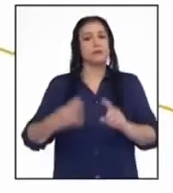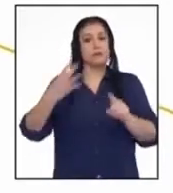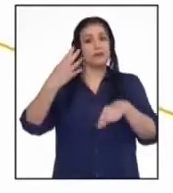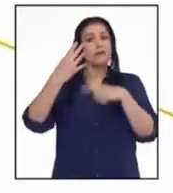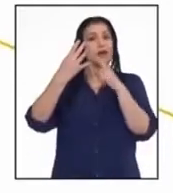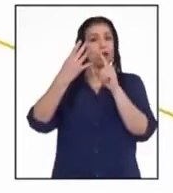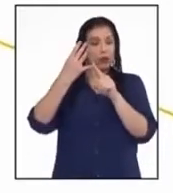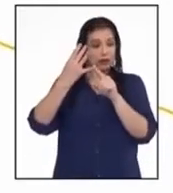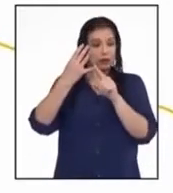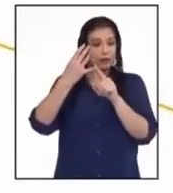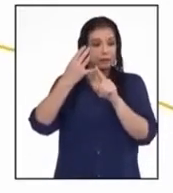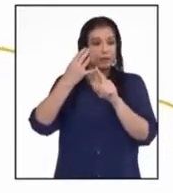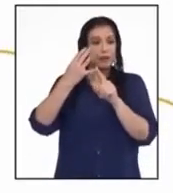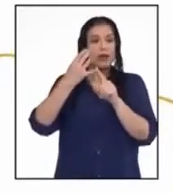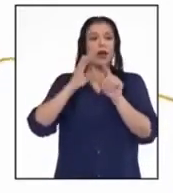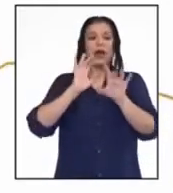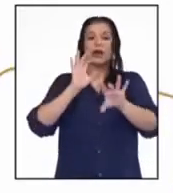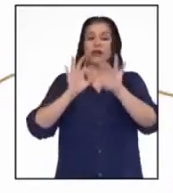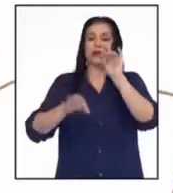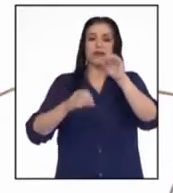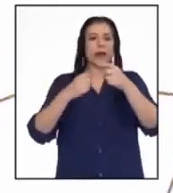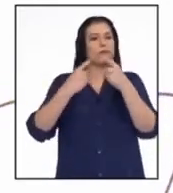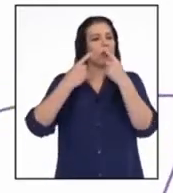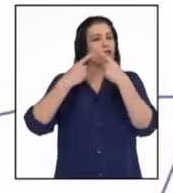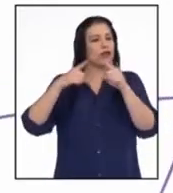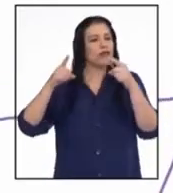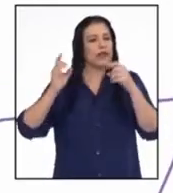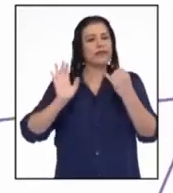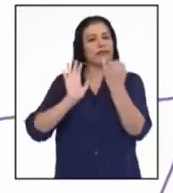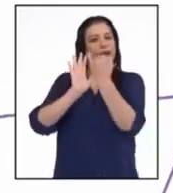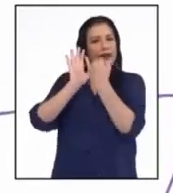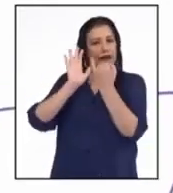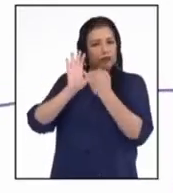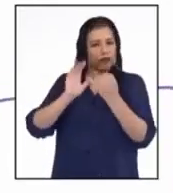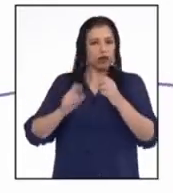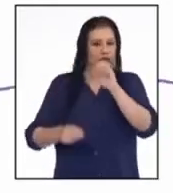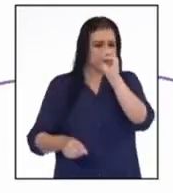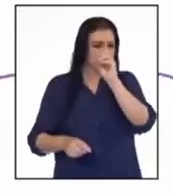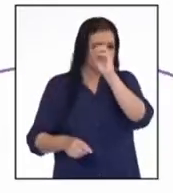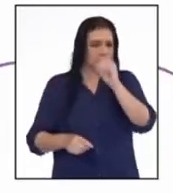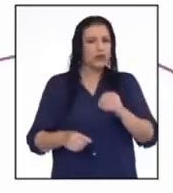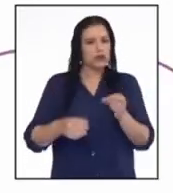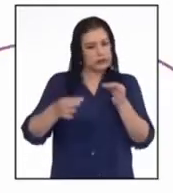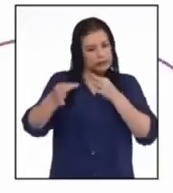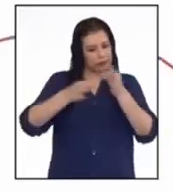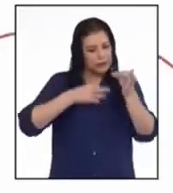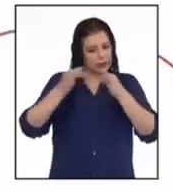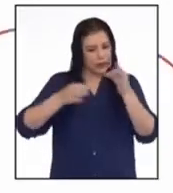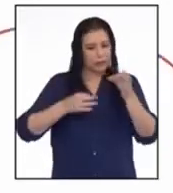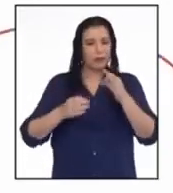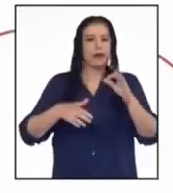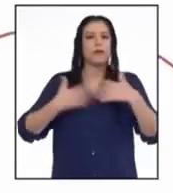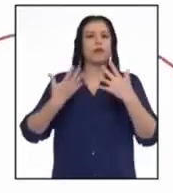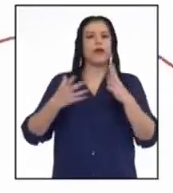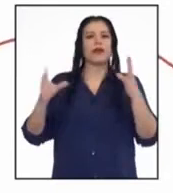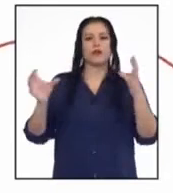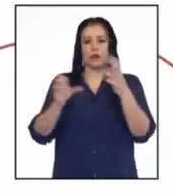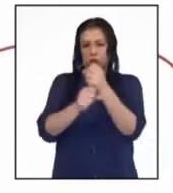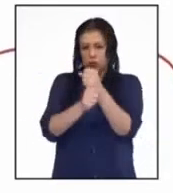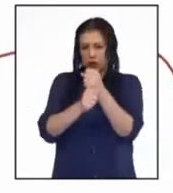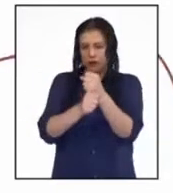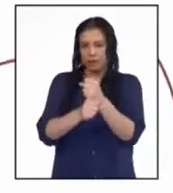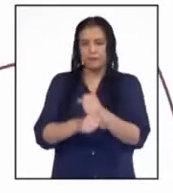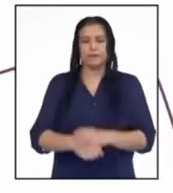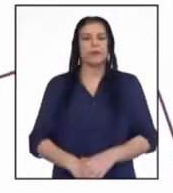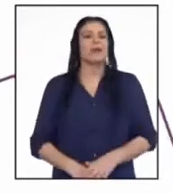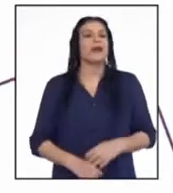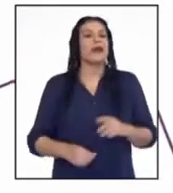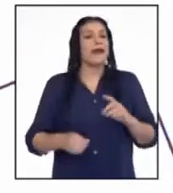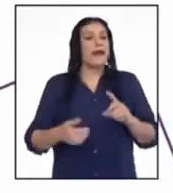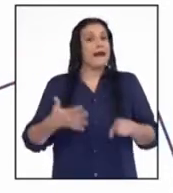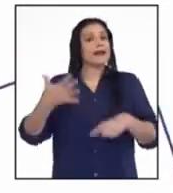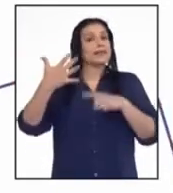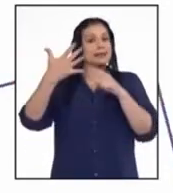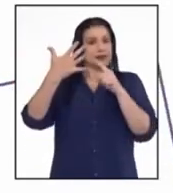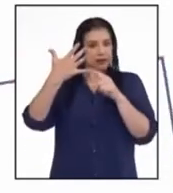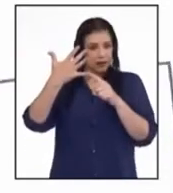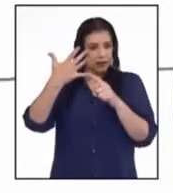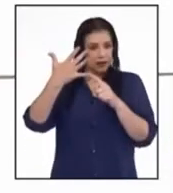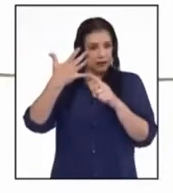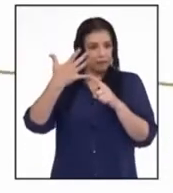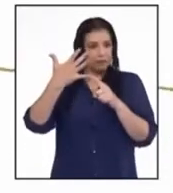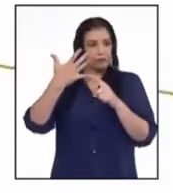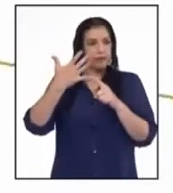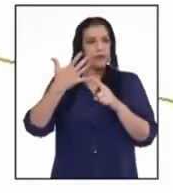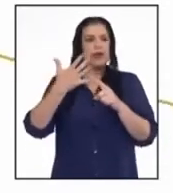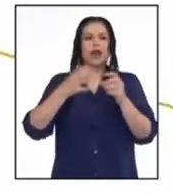Actividad 4. Identificamos una variedad de gráficos estadísticos y los interpretamos para establecer conclusiones. Actividad